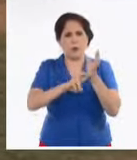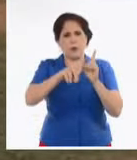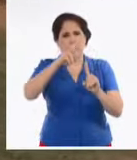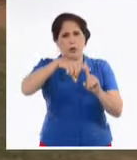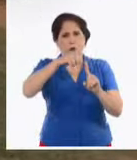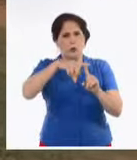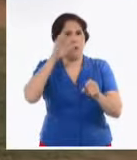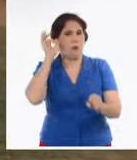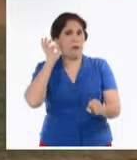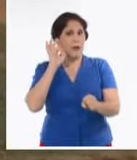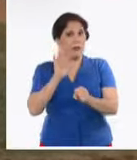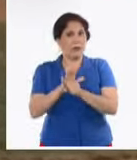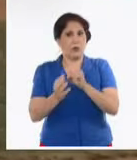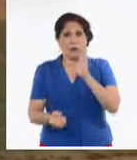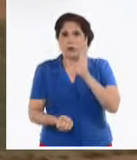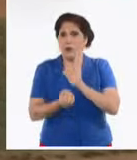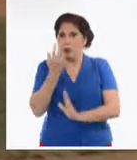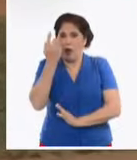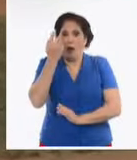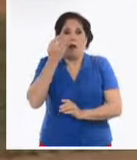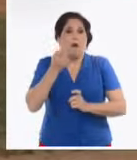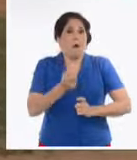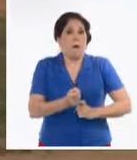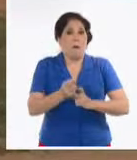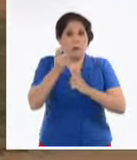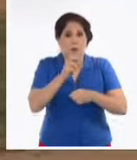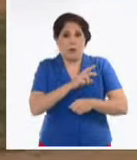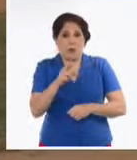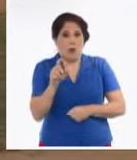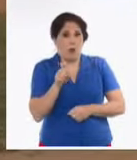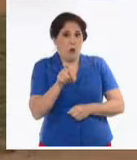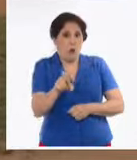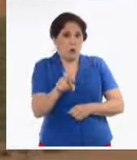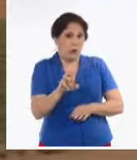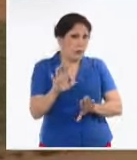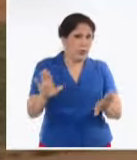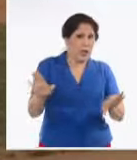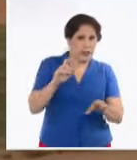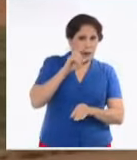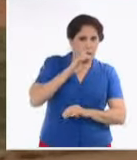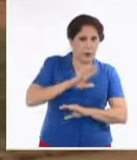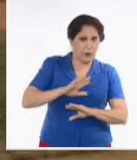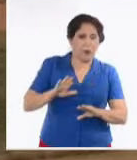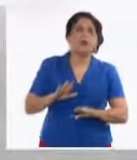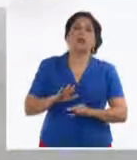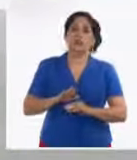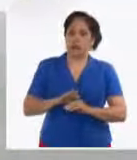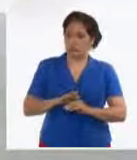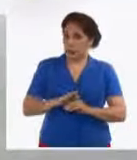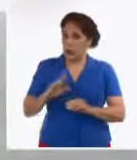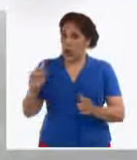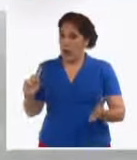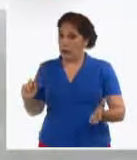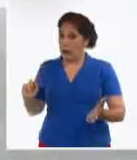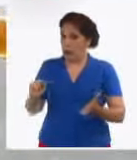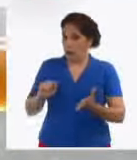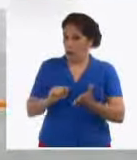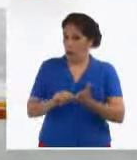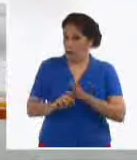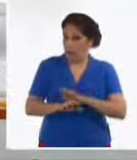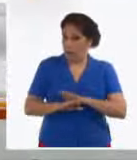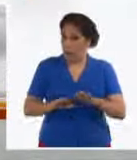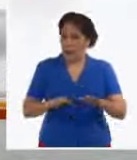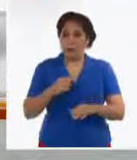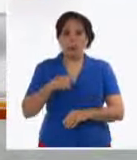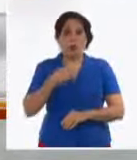esta serie nacional de béisbol, su último juego en series nacionales. Sí, ya, eso ya venía ya, yo se lo había